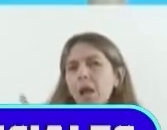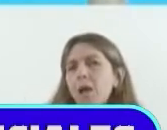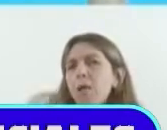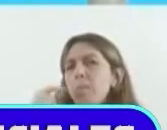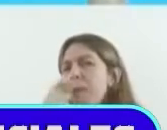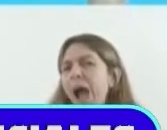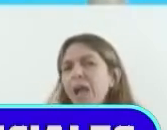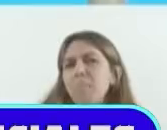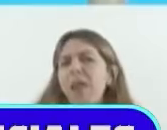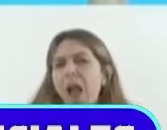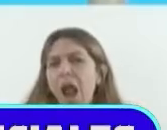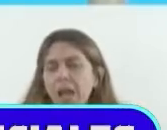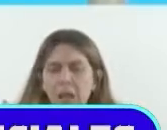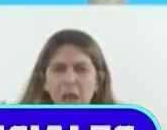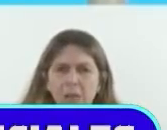Yo no quiero...